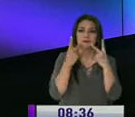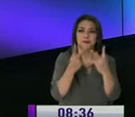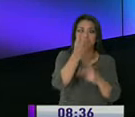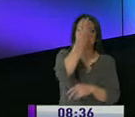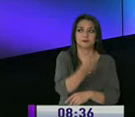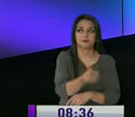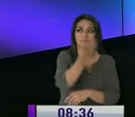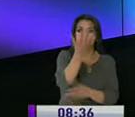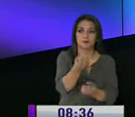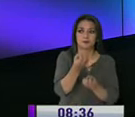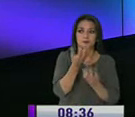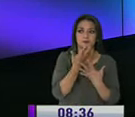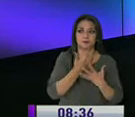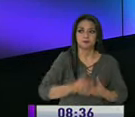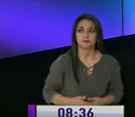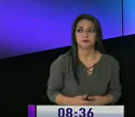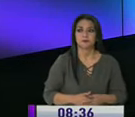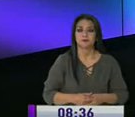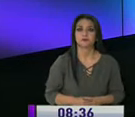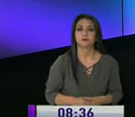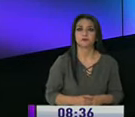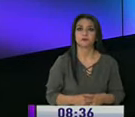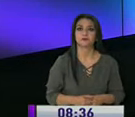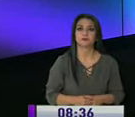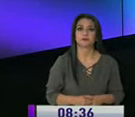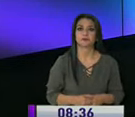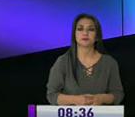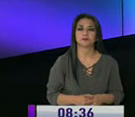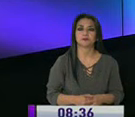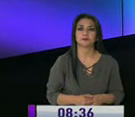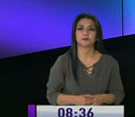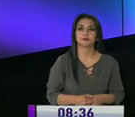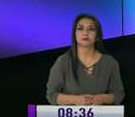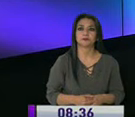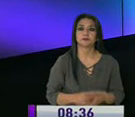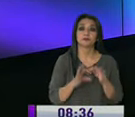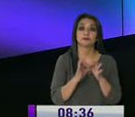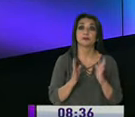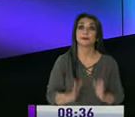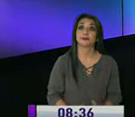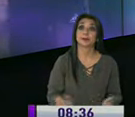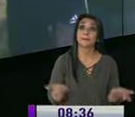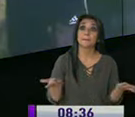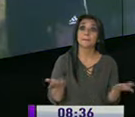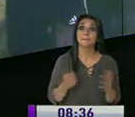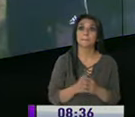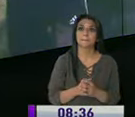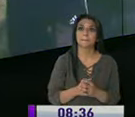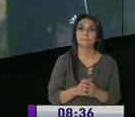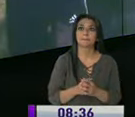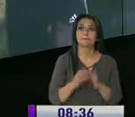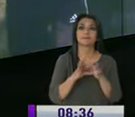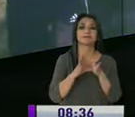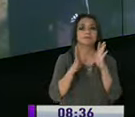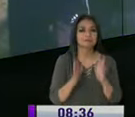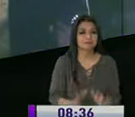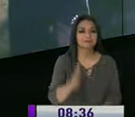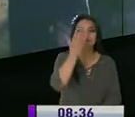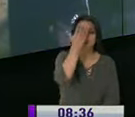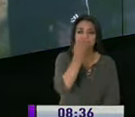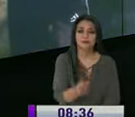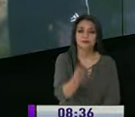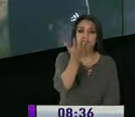delito de violación. La detención se habría realizado la tarde del martes 30 de enero en el sector de Puerto Liza, en un